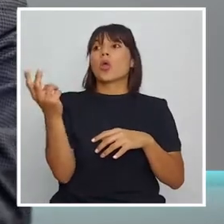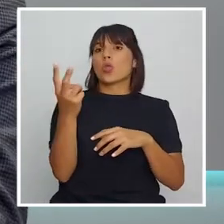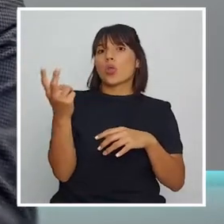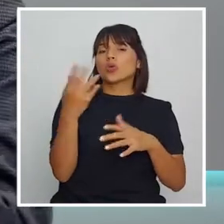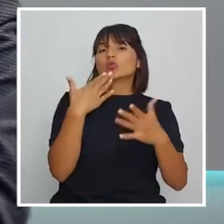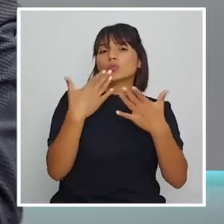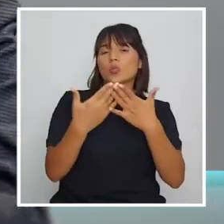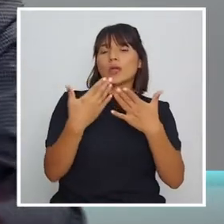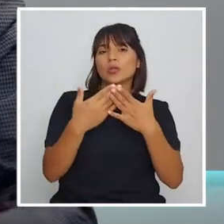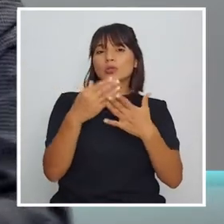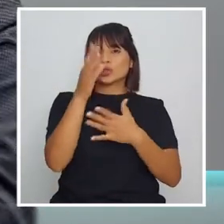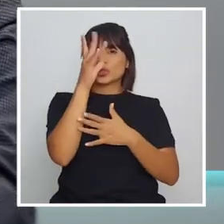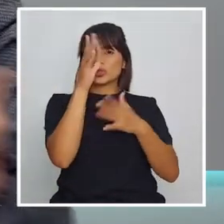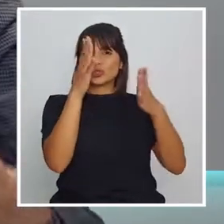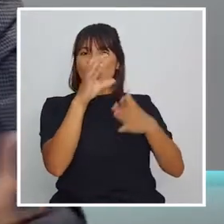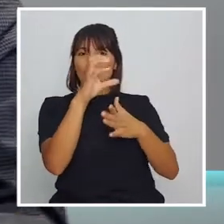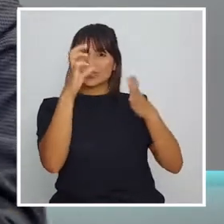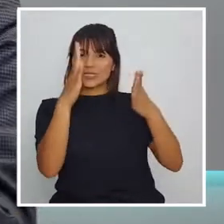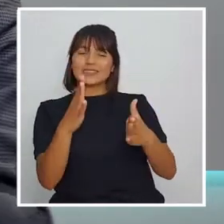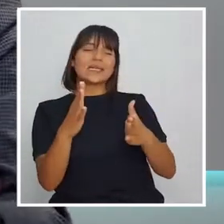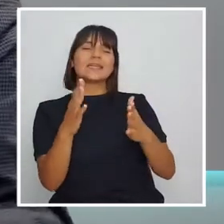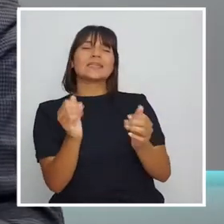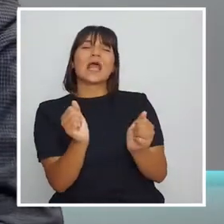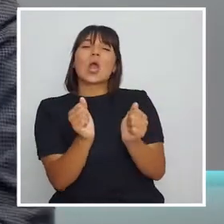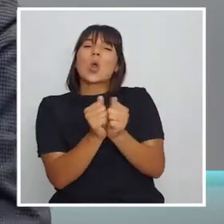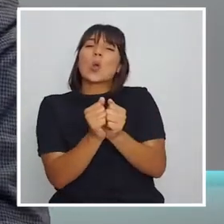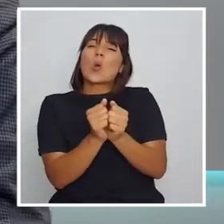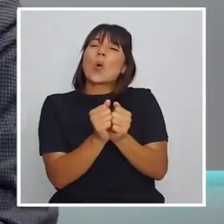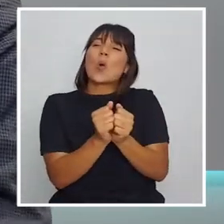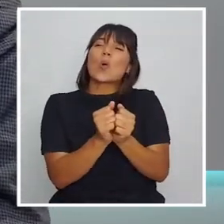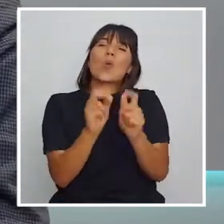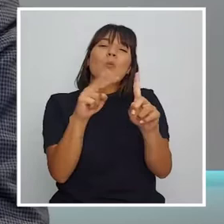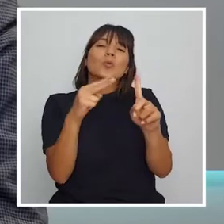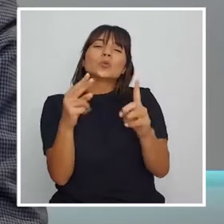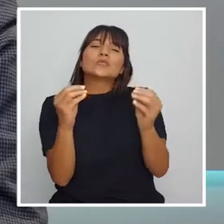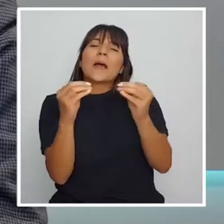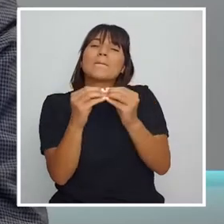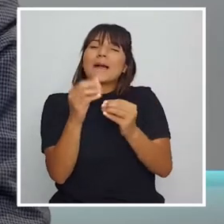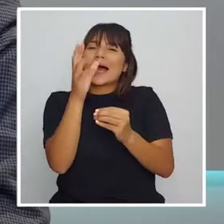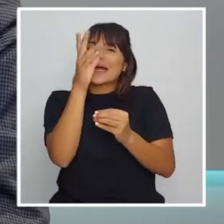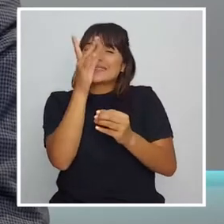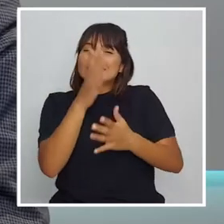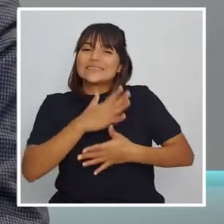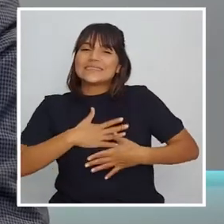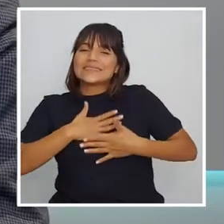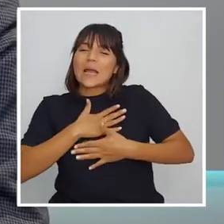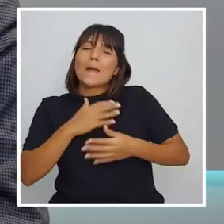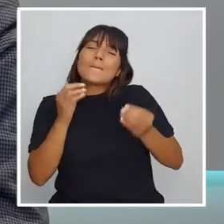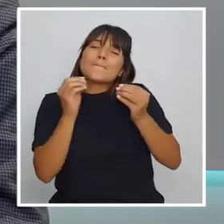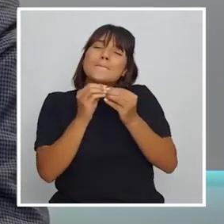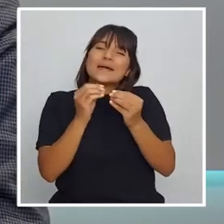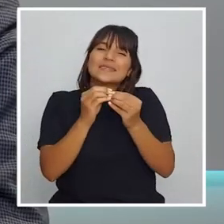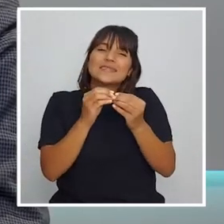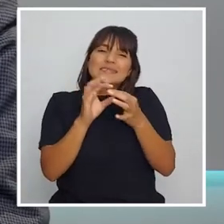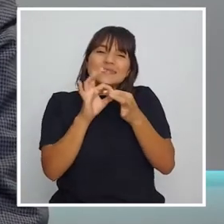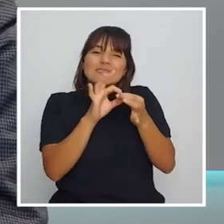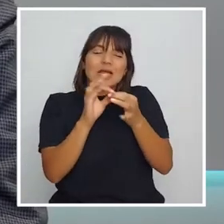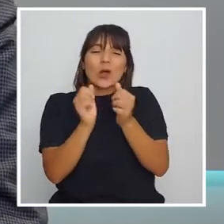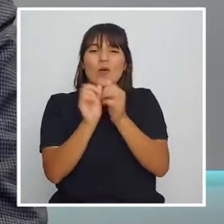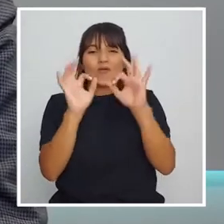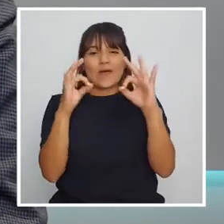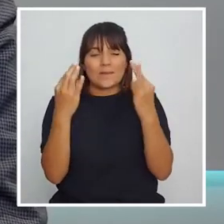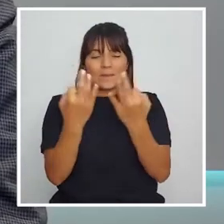con un sabor más divertido, más cercano a la familia. Van a tratar de